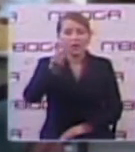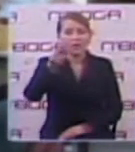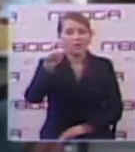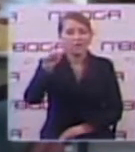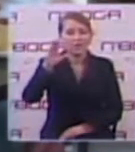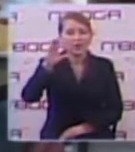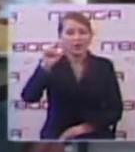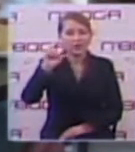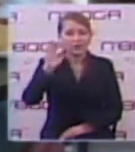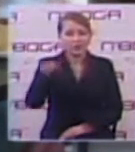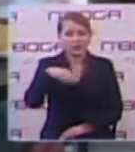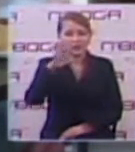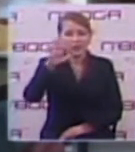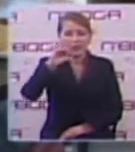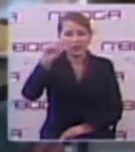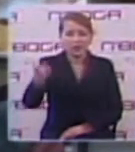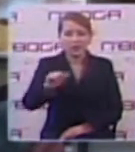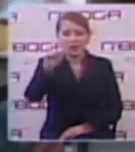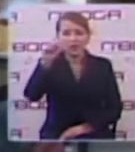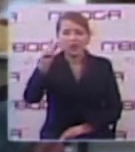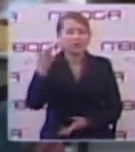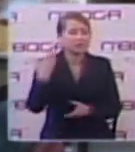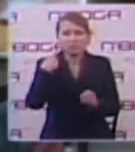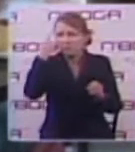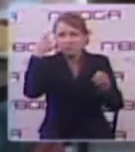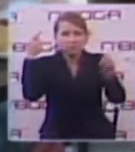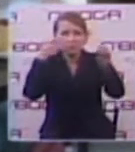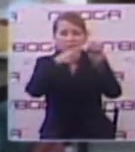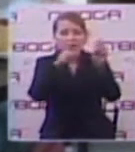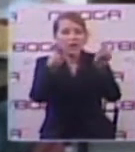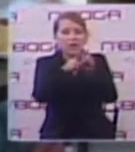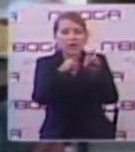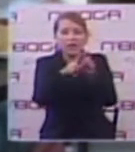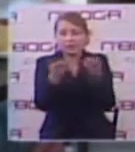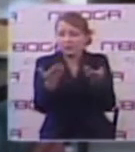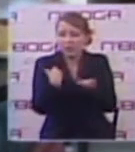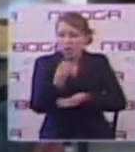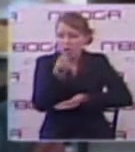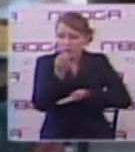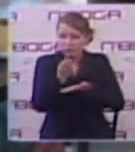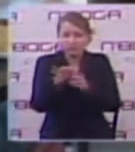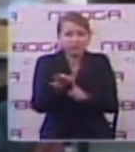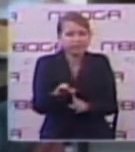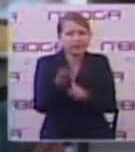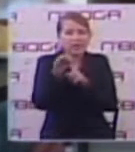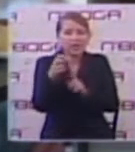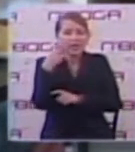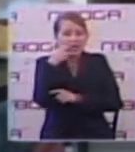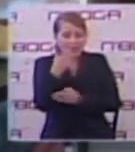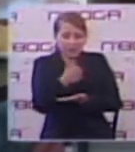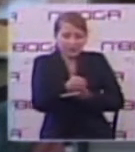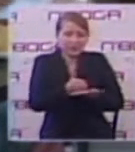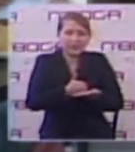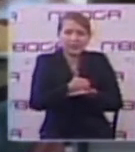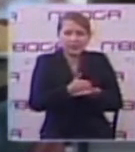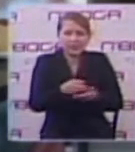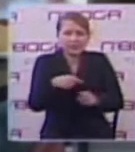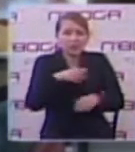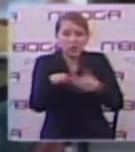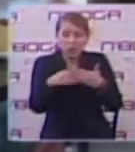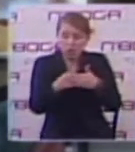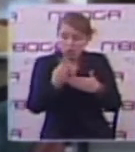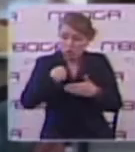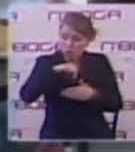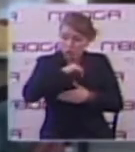comentaba, tiene el enfoque de una casa de cortes especiales. ¿Sí? ¿A qué nos referimos con esto? A que todos